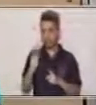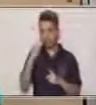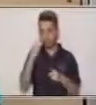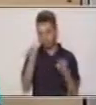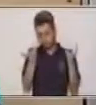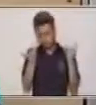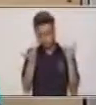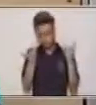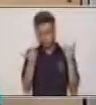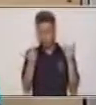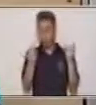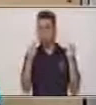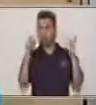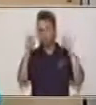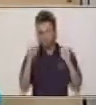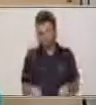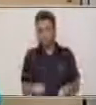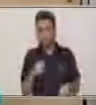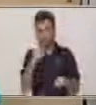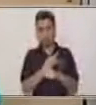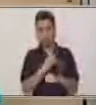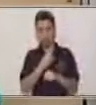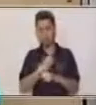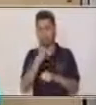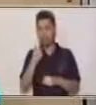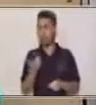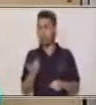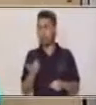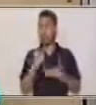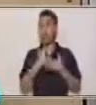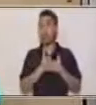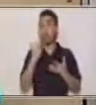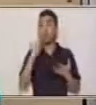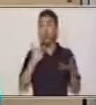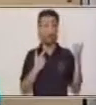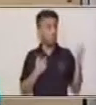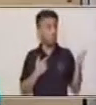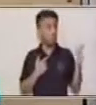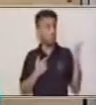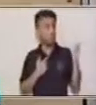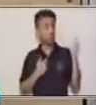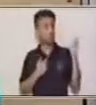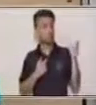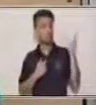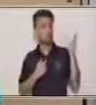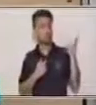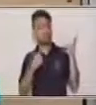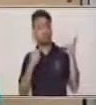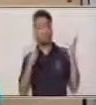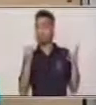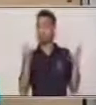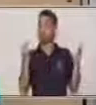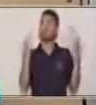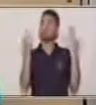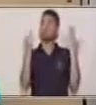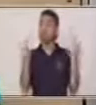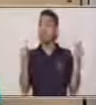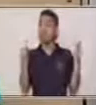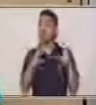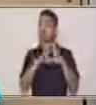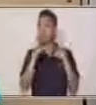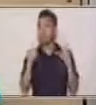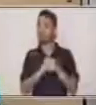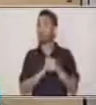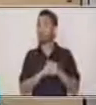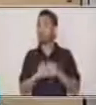dedos para hacer las sumas, eso es muy importante, ellos te ayudarán a poder resolver esta operación. Muy bien, 2 más 2 entonces